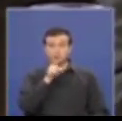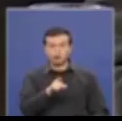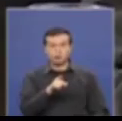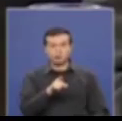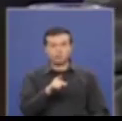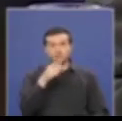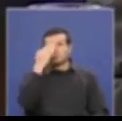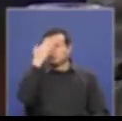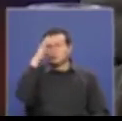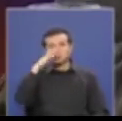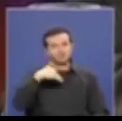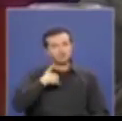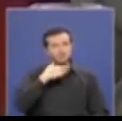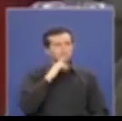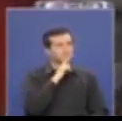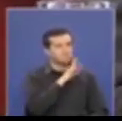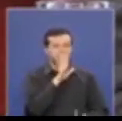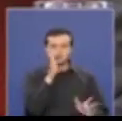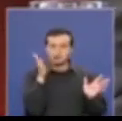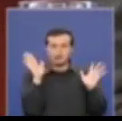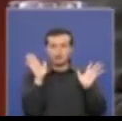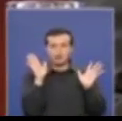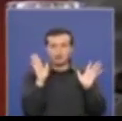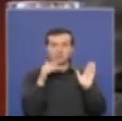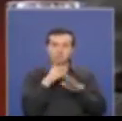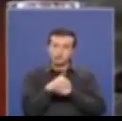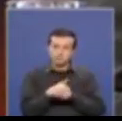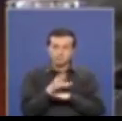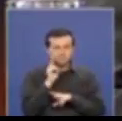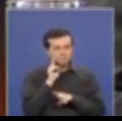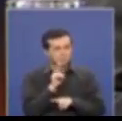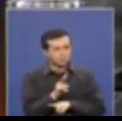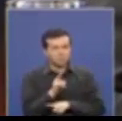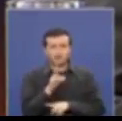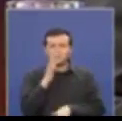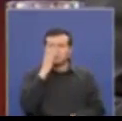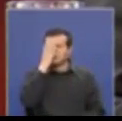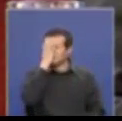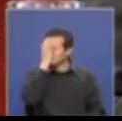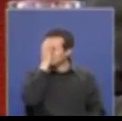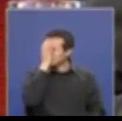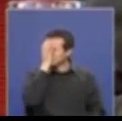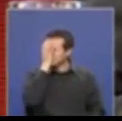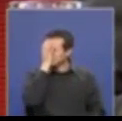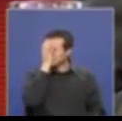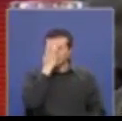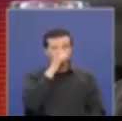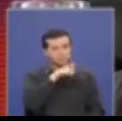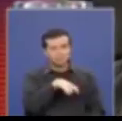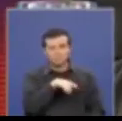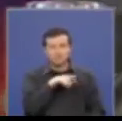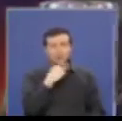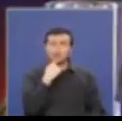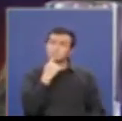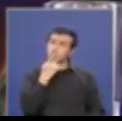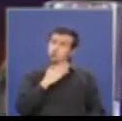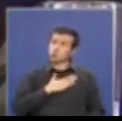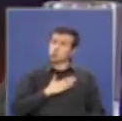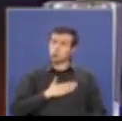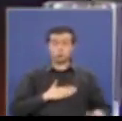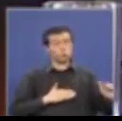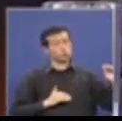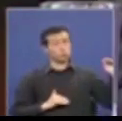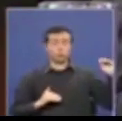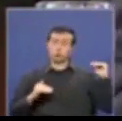algún internauta, qué sé yo, y me llegaron con las réplicas, ¿no? Pero qué descaro, ¿cómo nos quiere dar muestras de